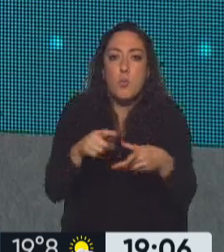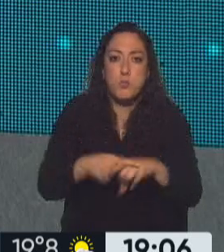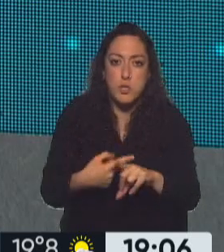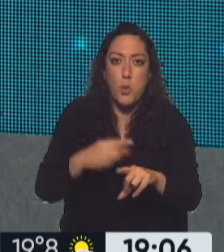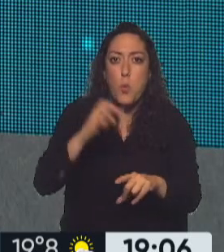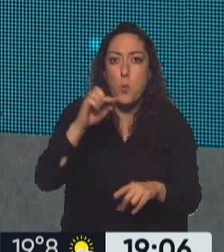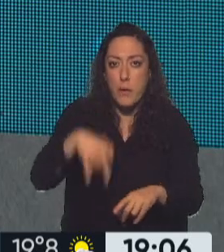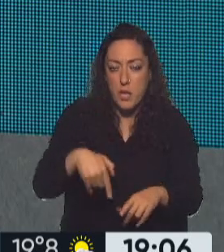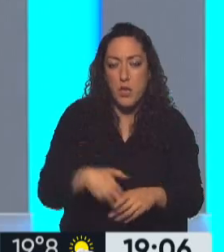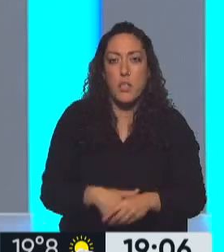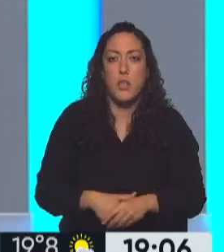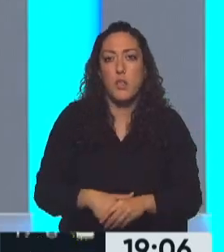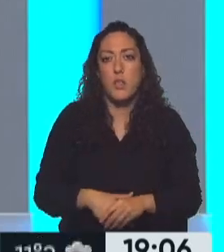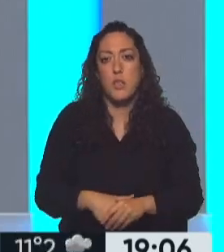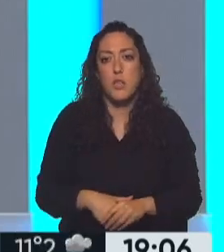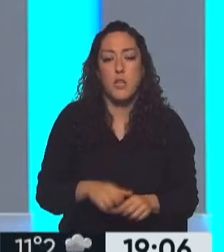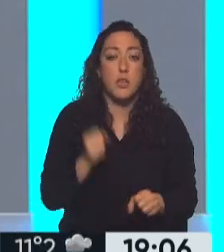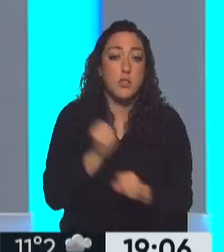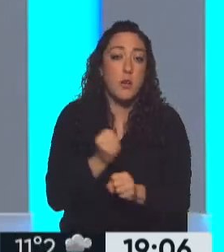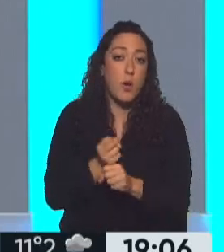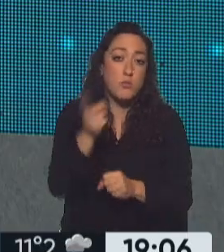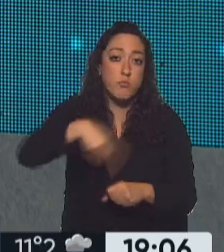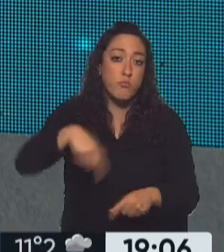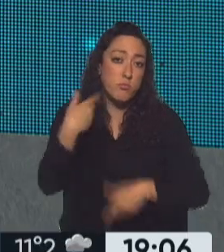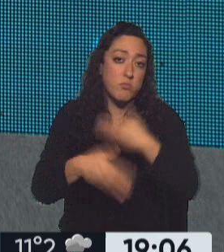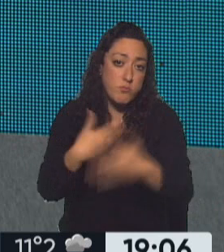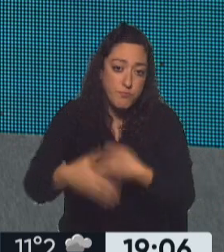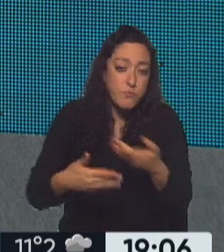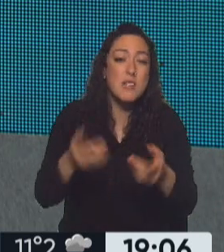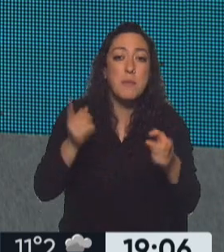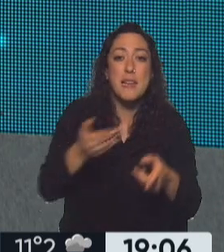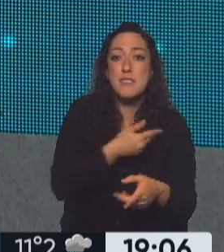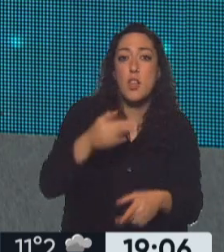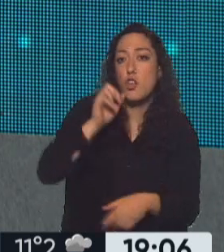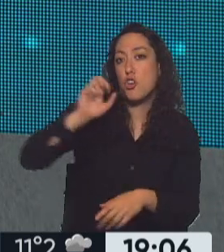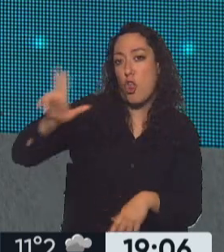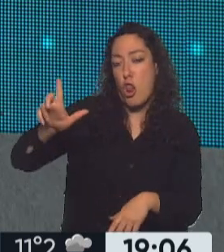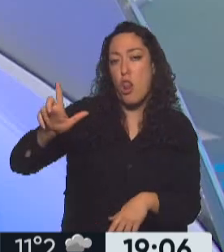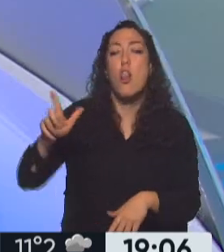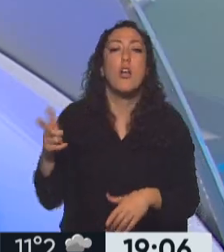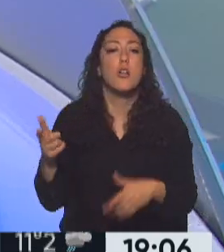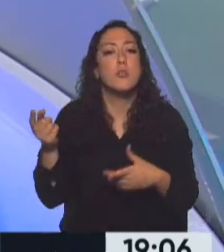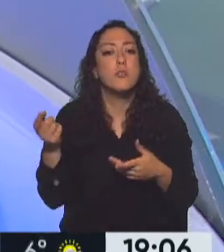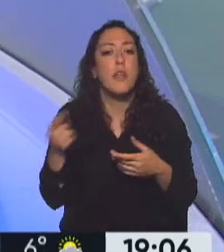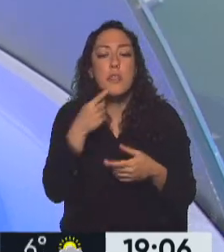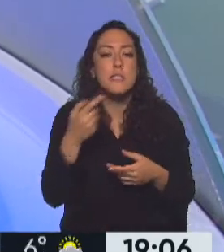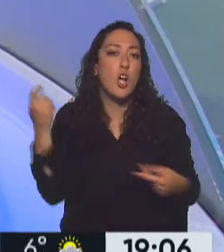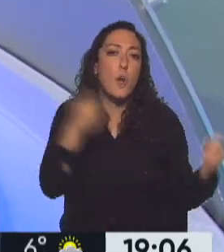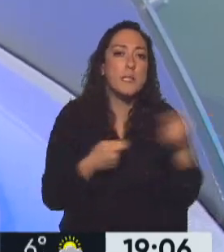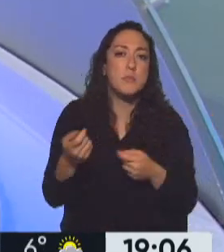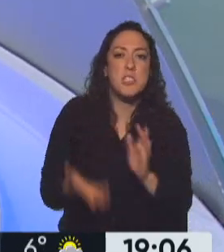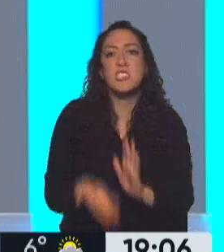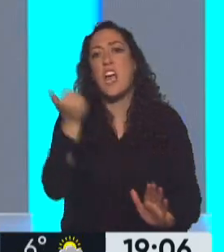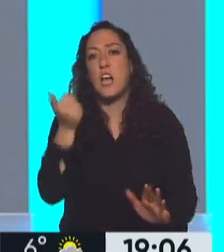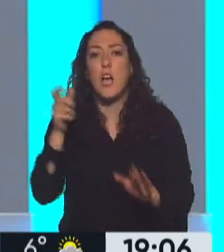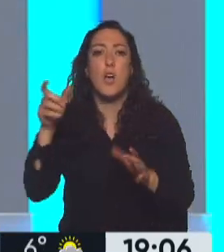digamos ese esa tarea que están llevando adelante y estás hablando del rol del estado y y te están diciendo vamos a quitarles la coparticipación y que los